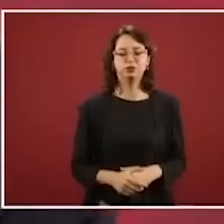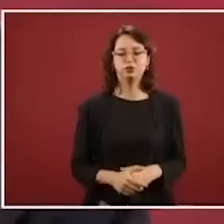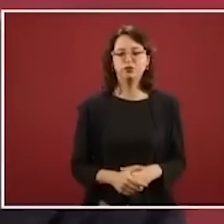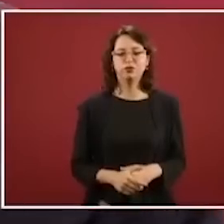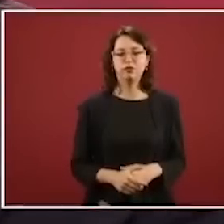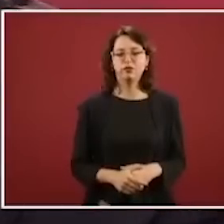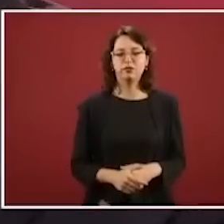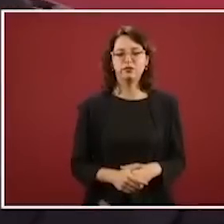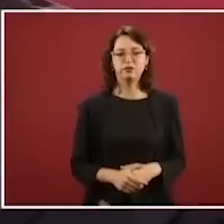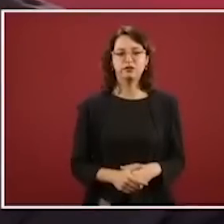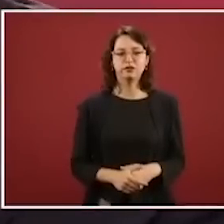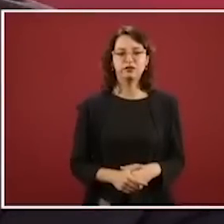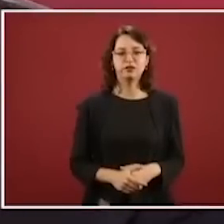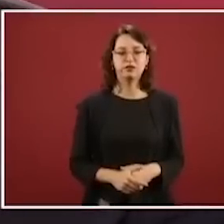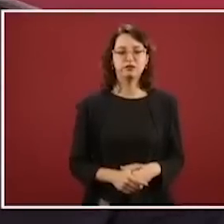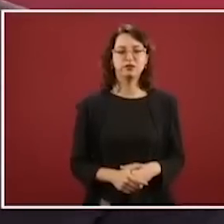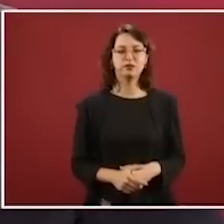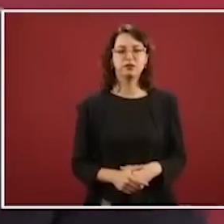estamos